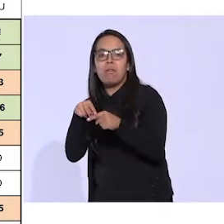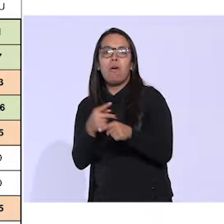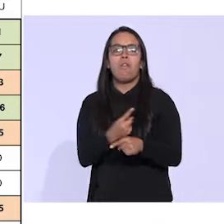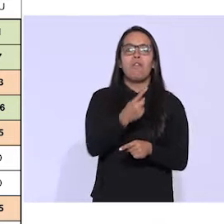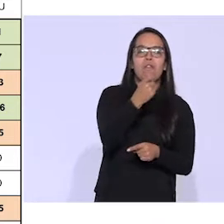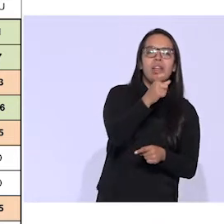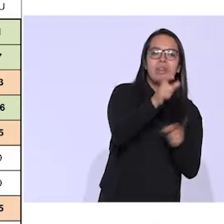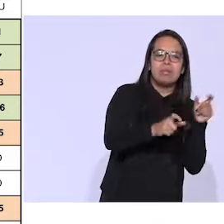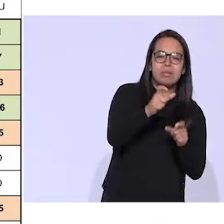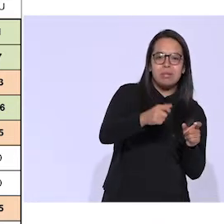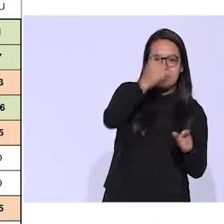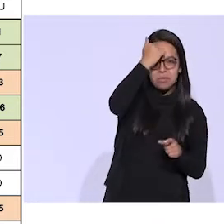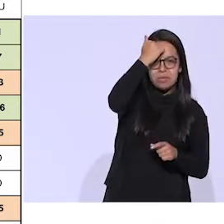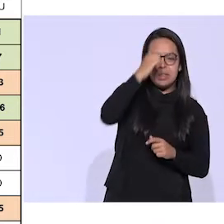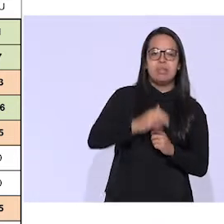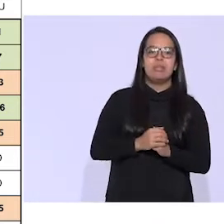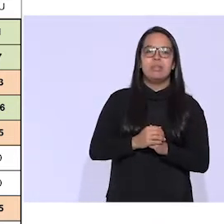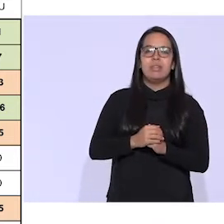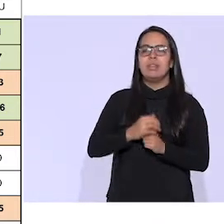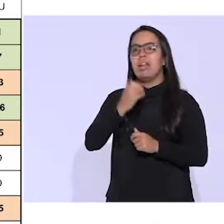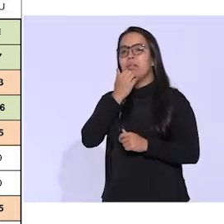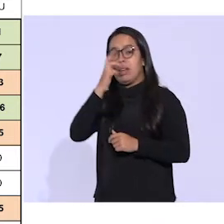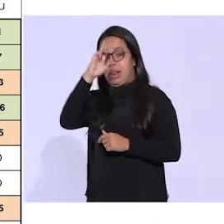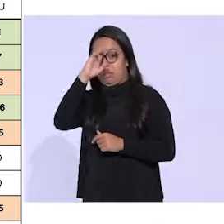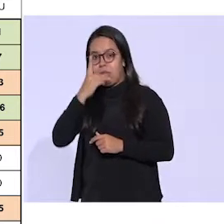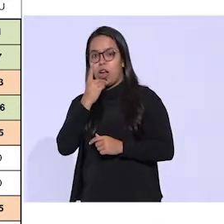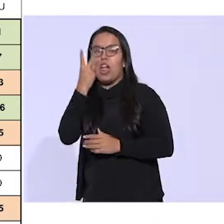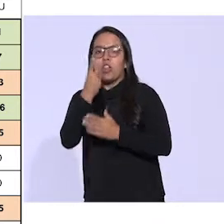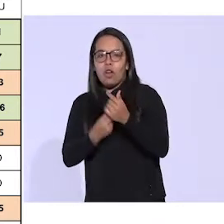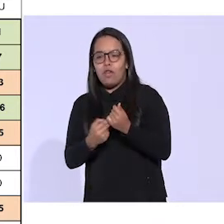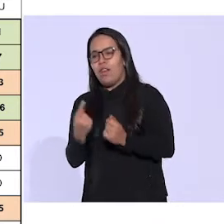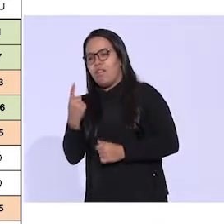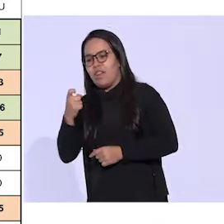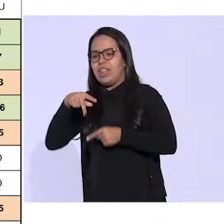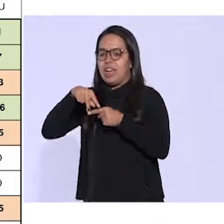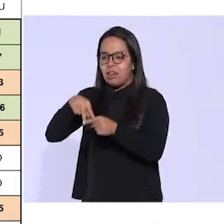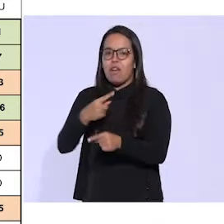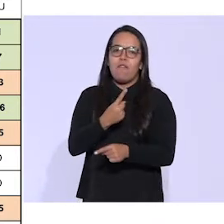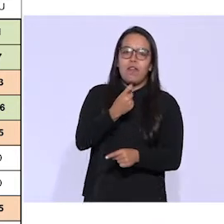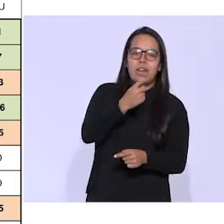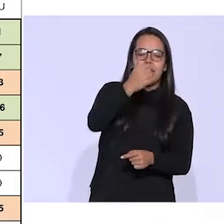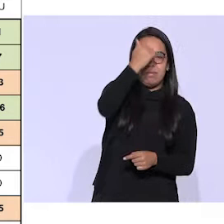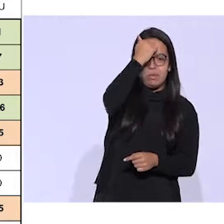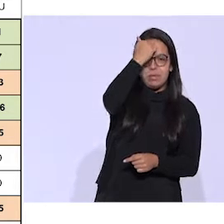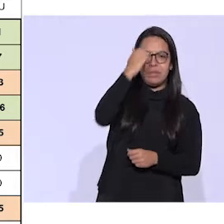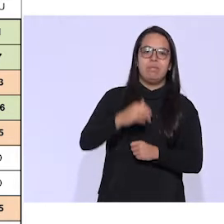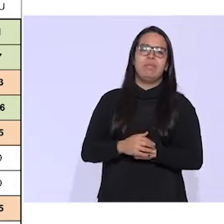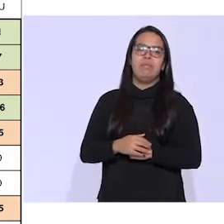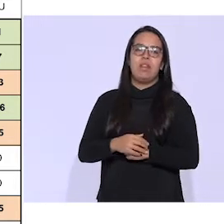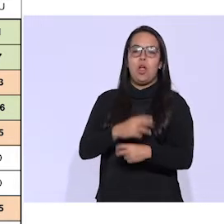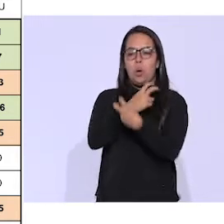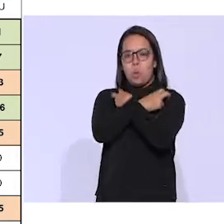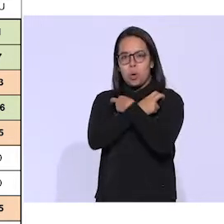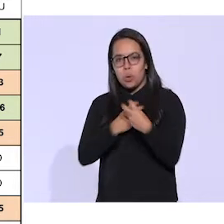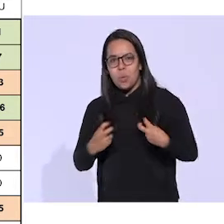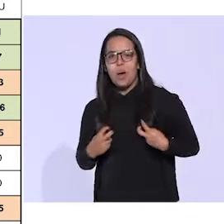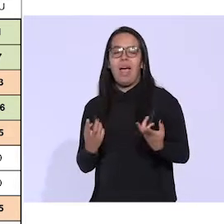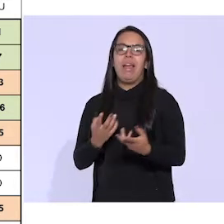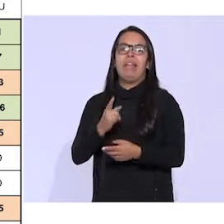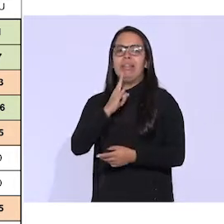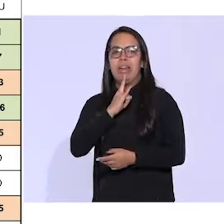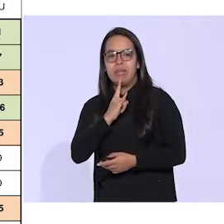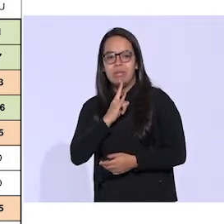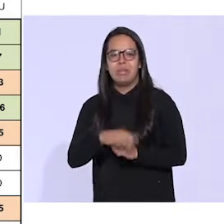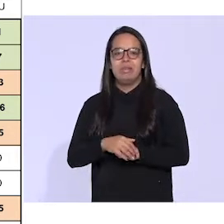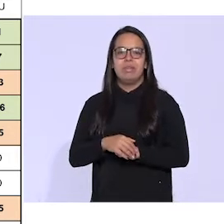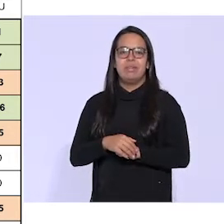República Dominicana, que es un problema las dos cosas, nos seguimos Perú, Portugal, España y Estados Unidos. Fijaos, lo que es un problema